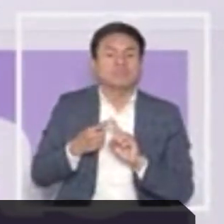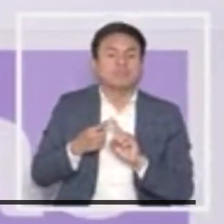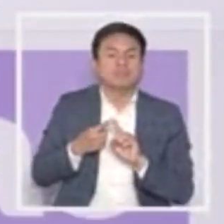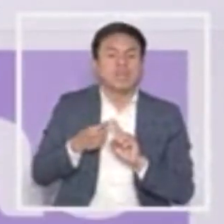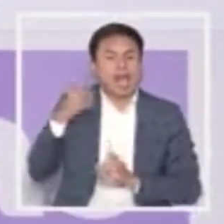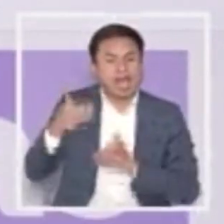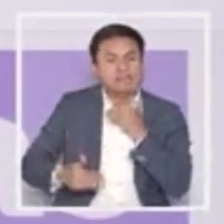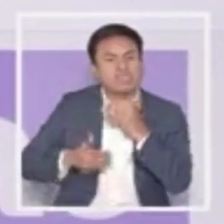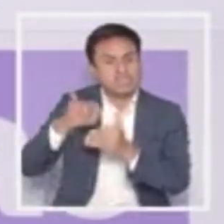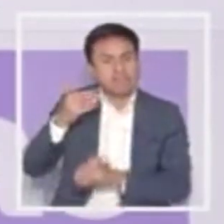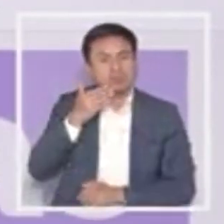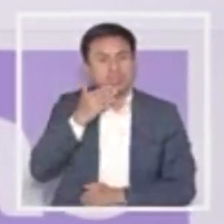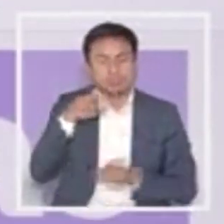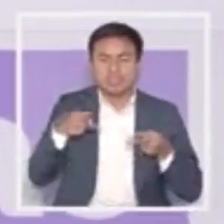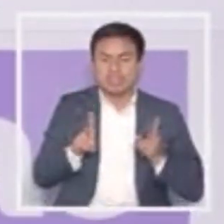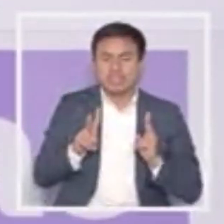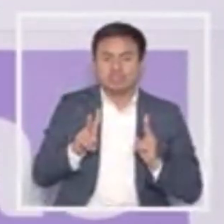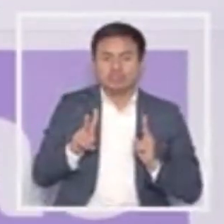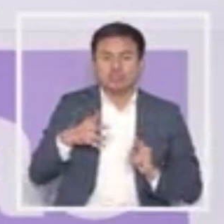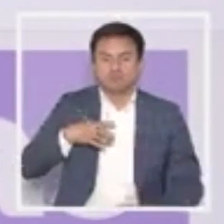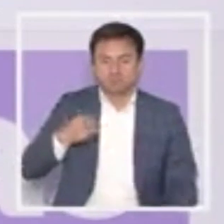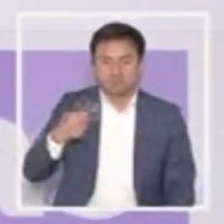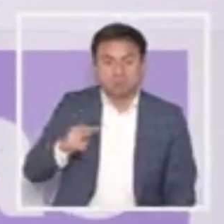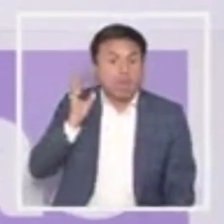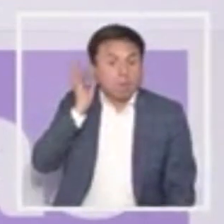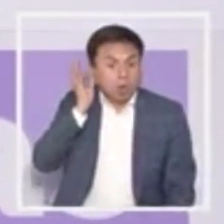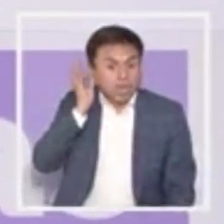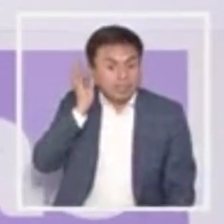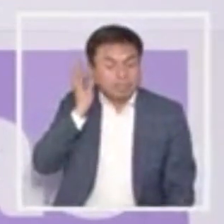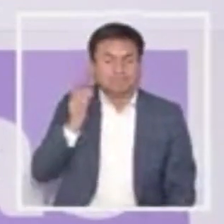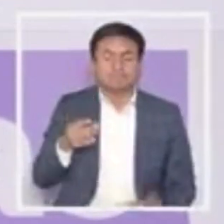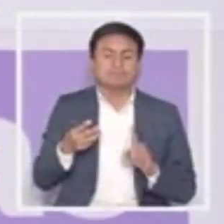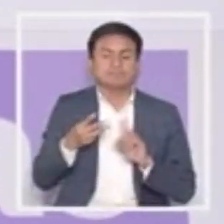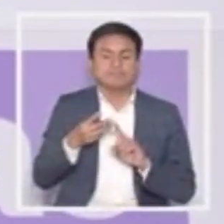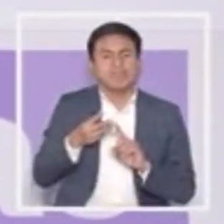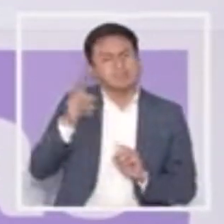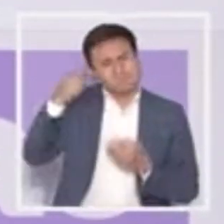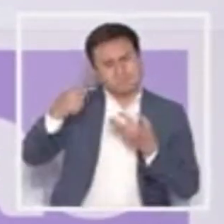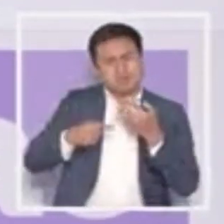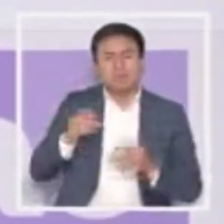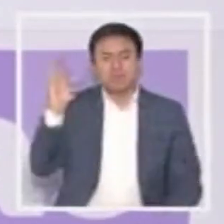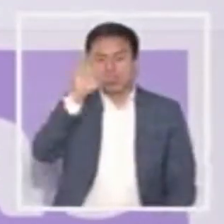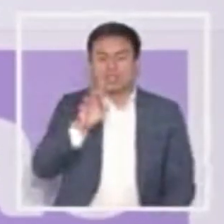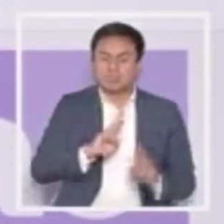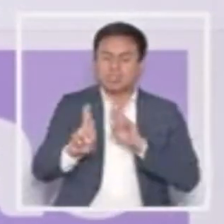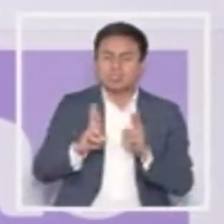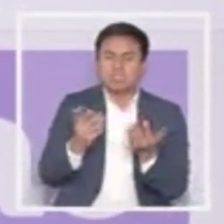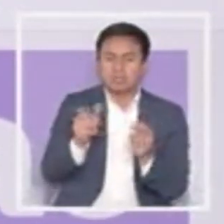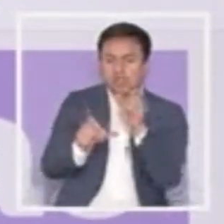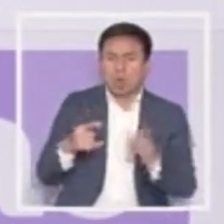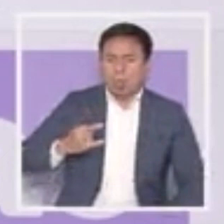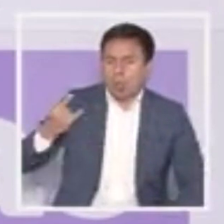como seguir avanzando en los derechos reproductivos de las mujeres, buscan responder a necesidades